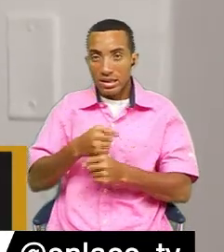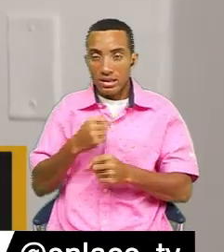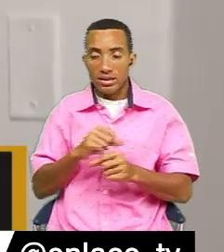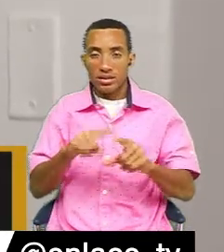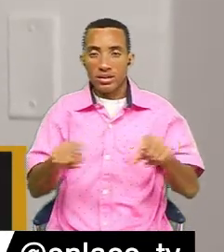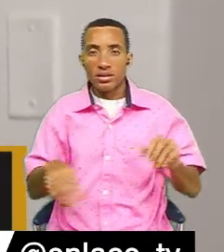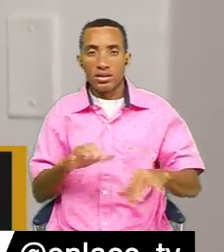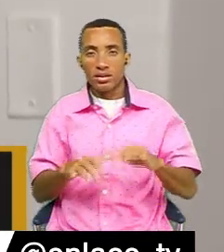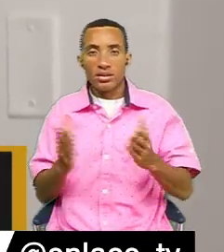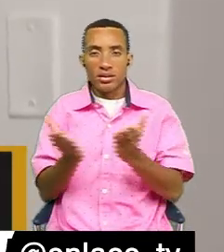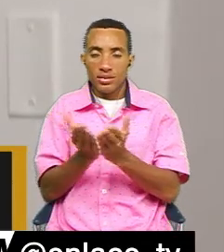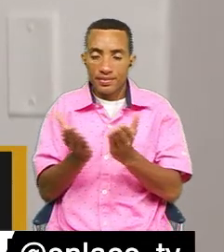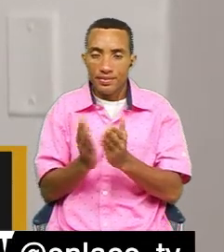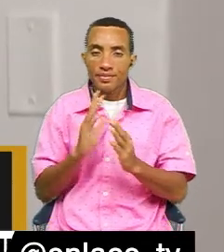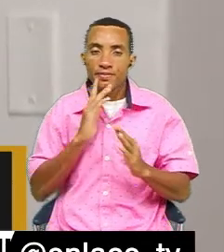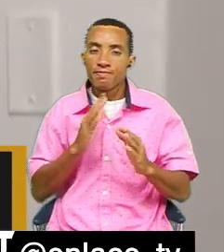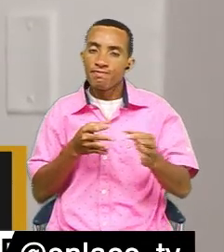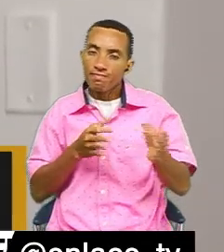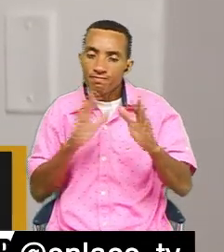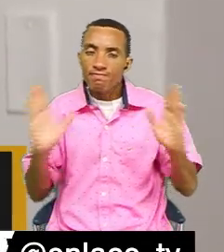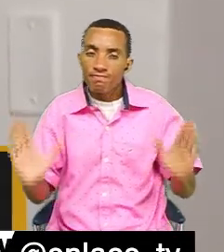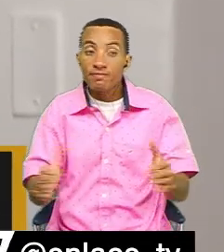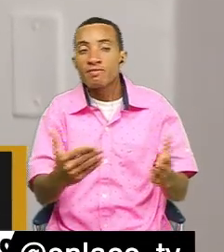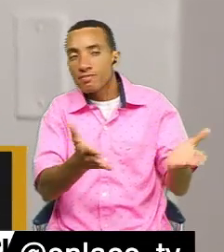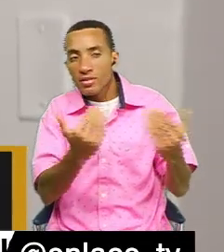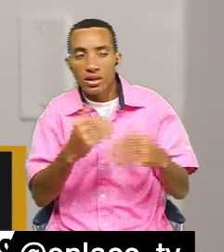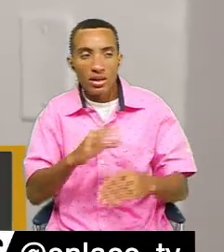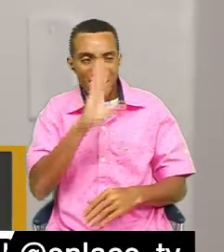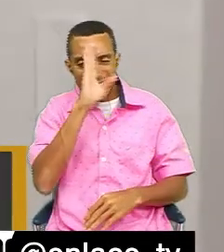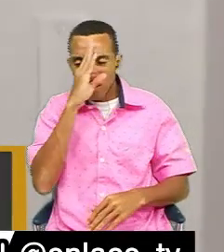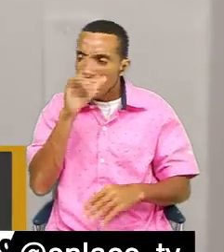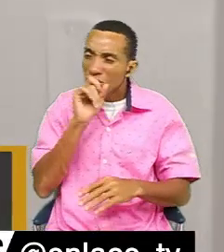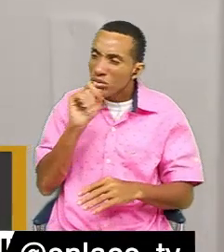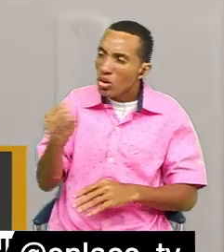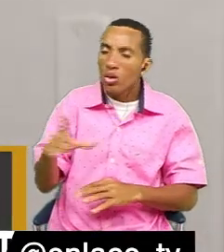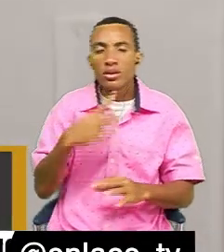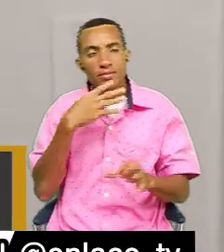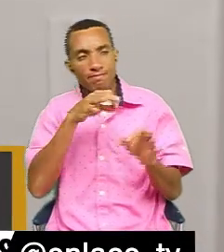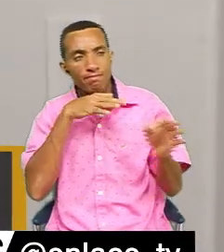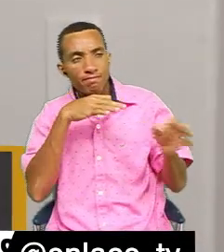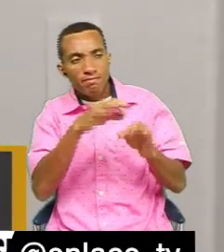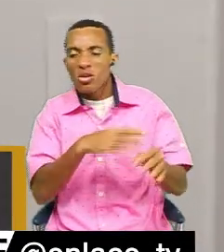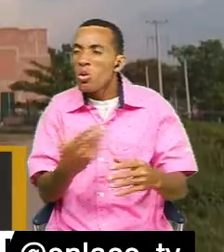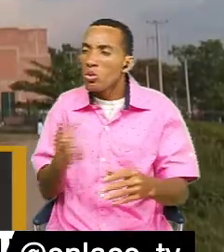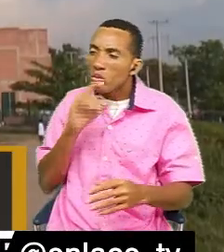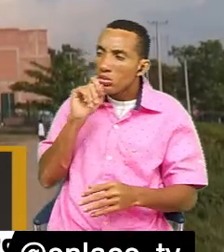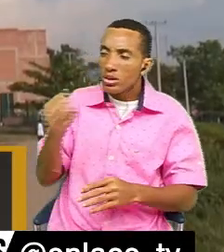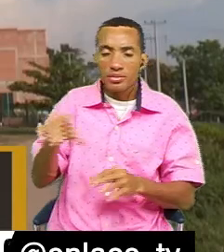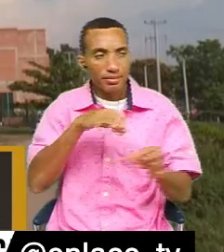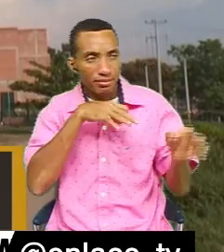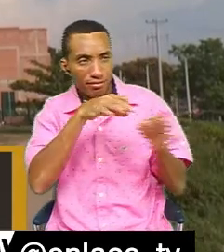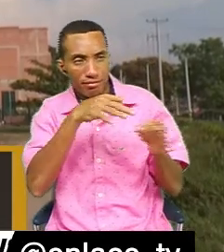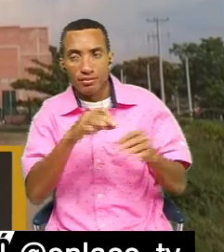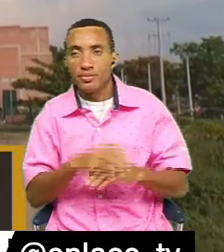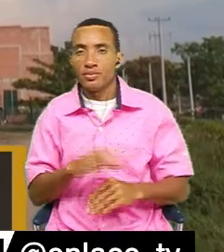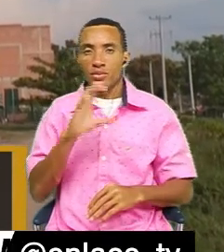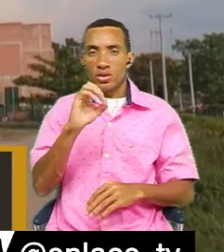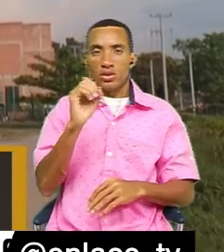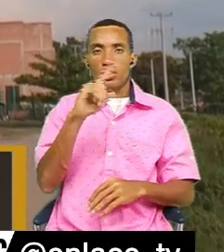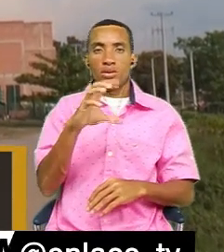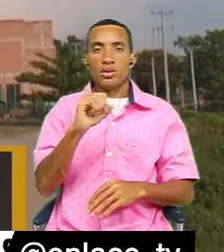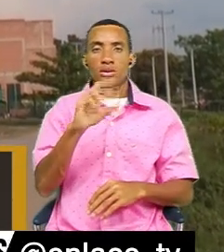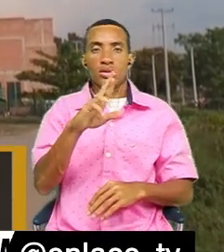implementando, motivando y aclarando todas las dudas que tienen que ver con la inicio de labores del megacolegio. Óscar Jaramillo dijo además que